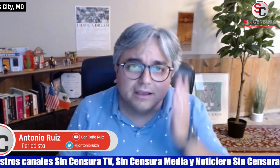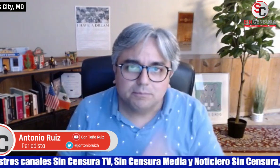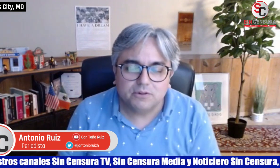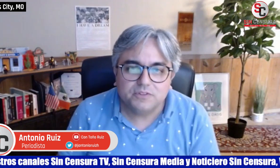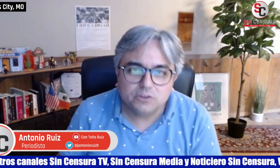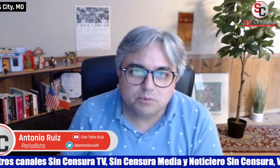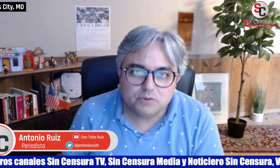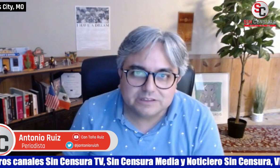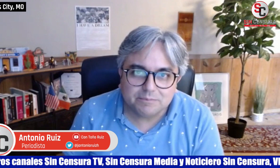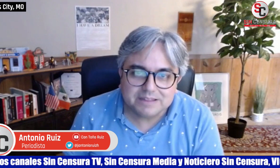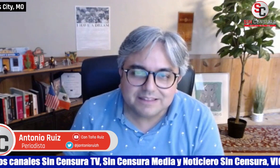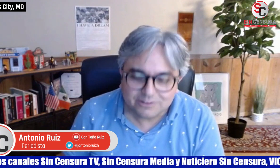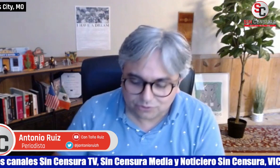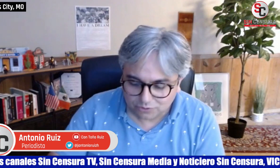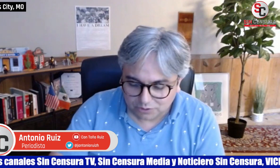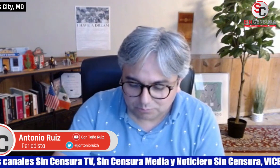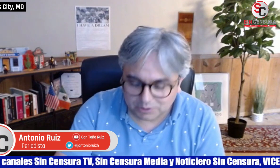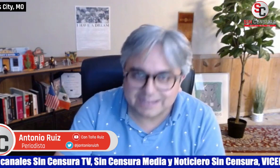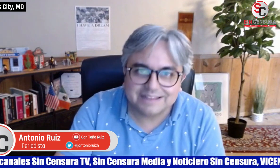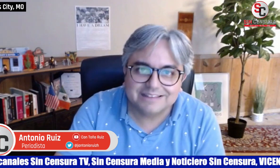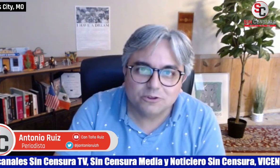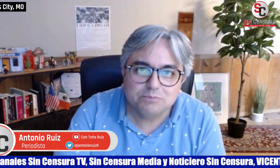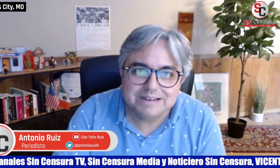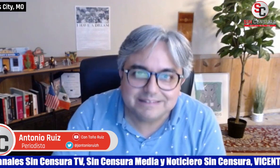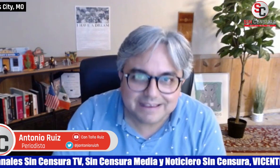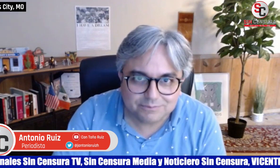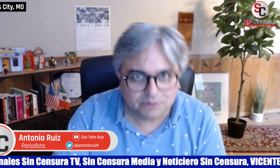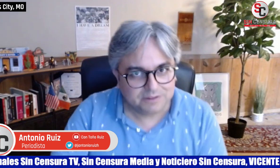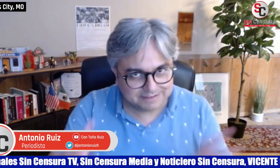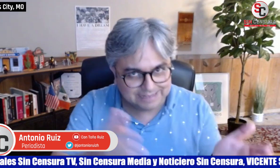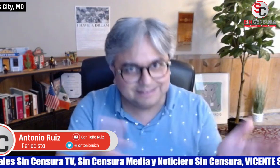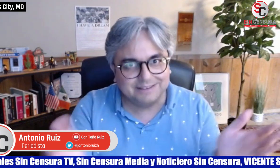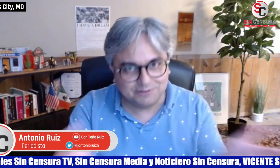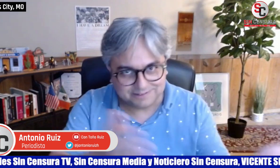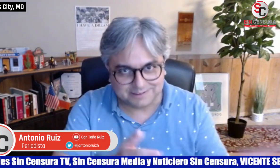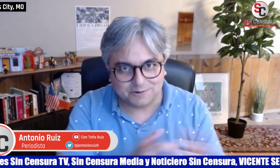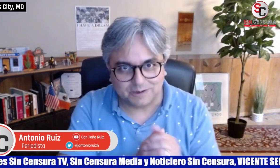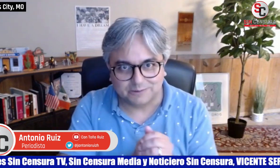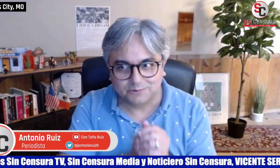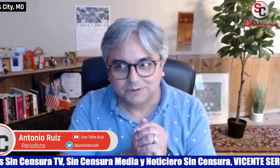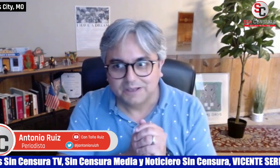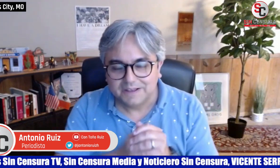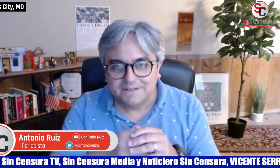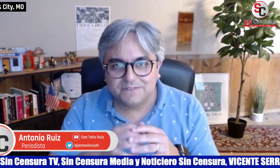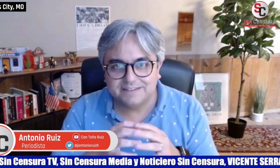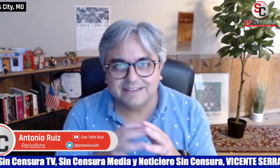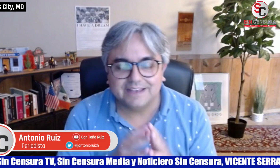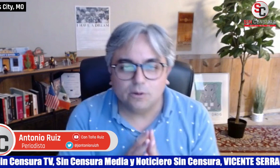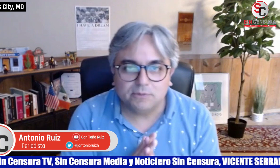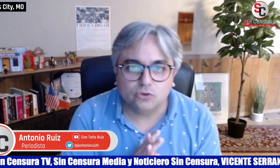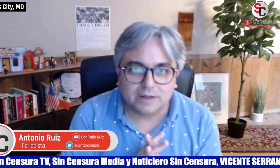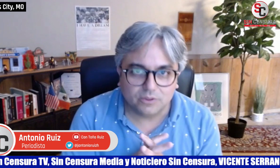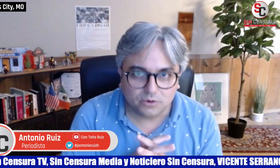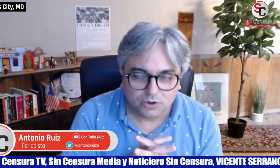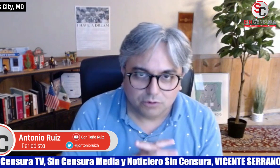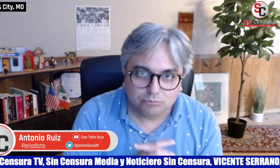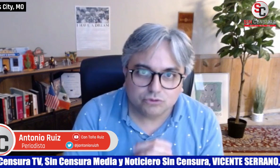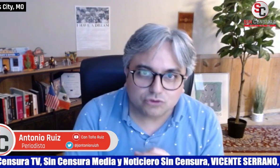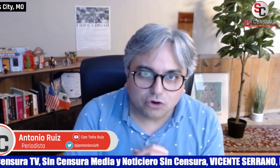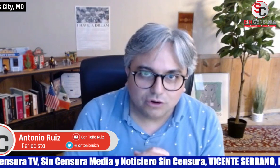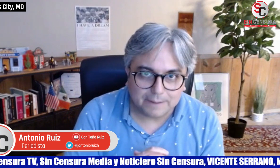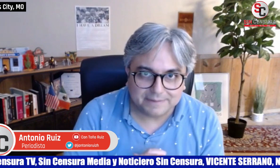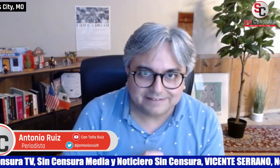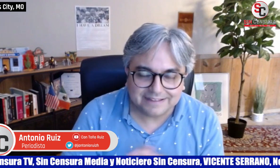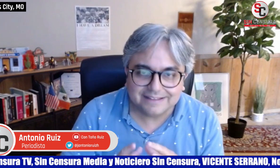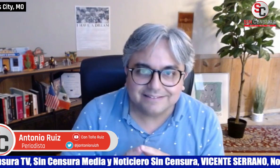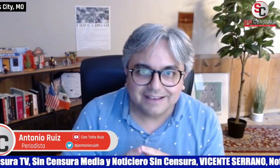idea, pero entiendo perfectamente eso. Porque desde 2006, bueno, desde antes quiero insistir con eso, desde que López Obrador